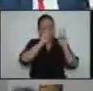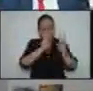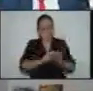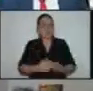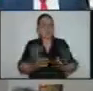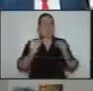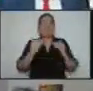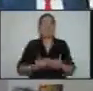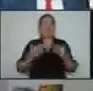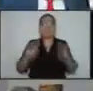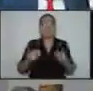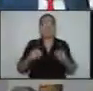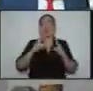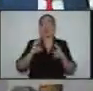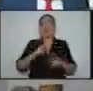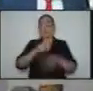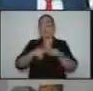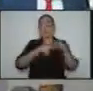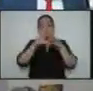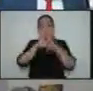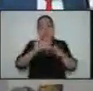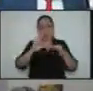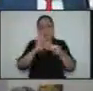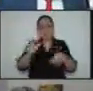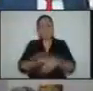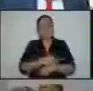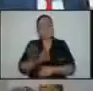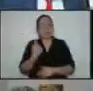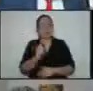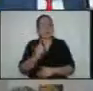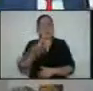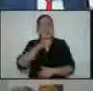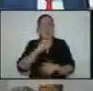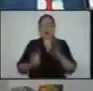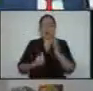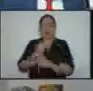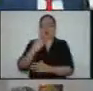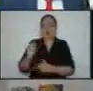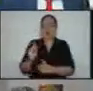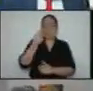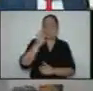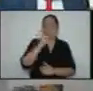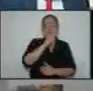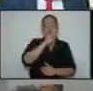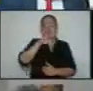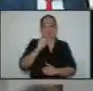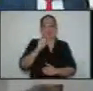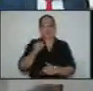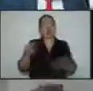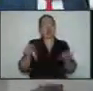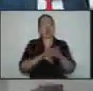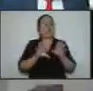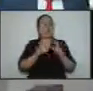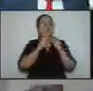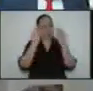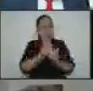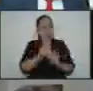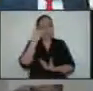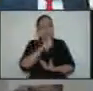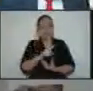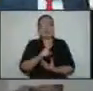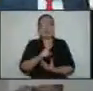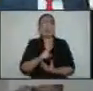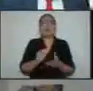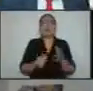necesario abordar el tema a partir de la lógica de las nuevas tecnologías y su uso como herramientas para generar